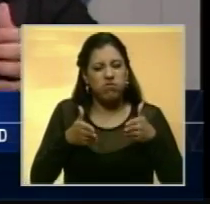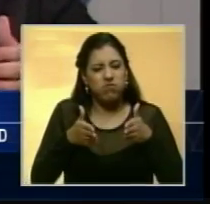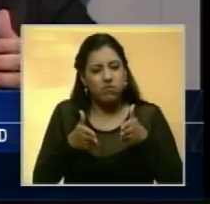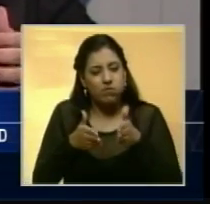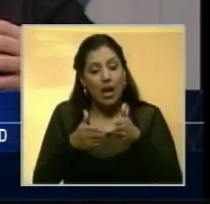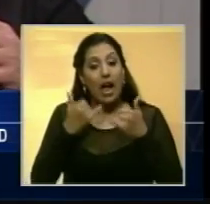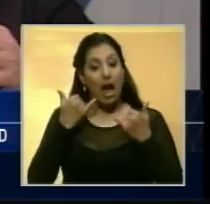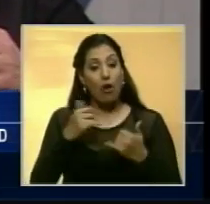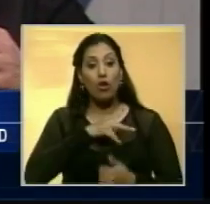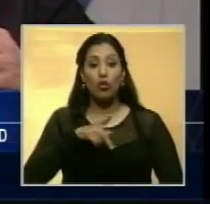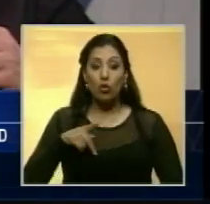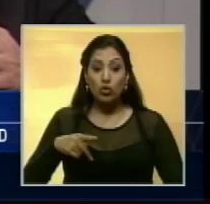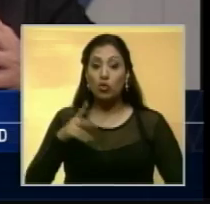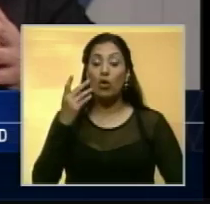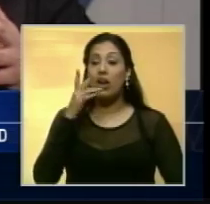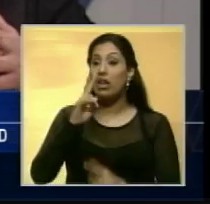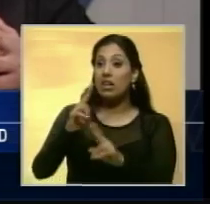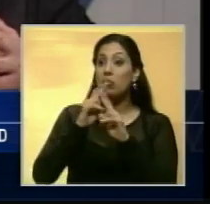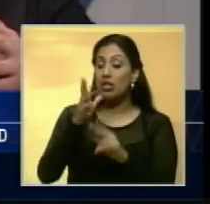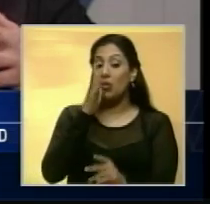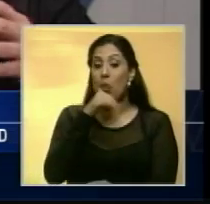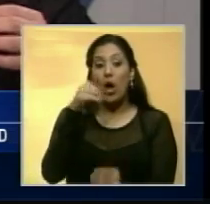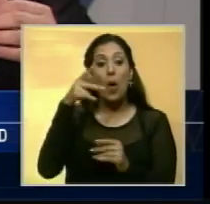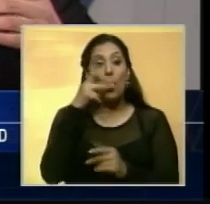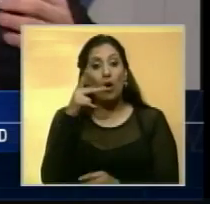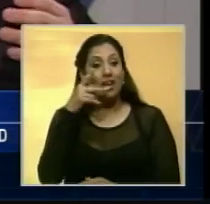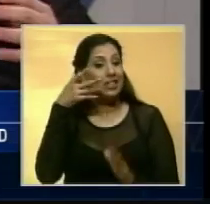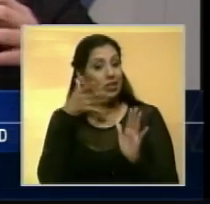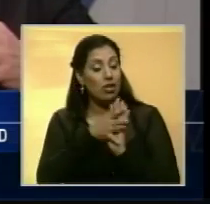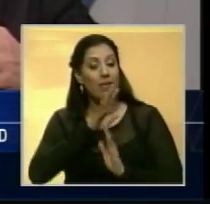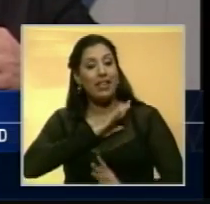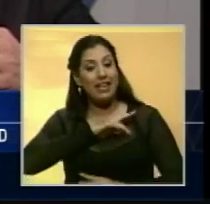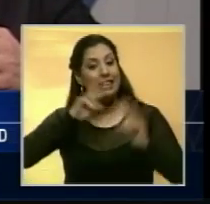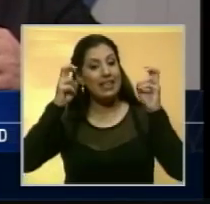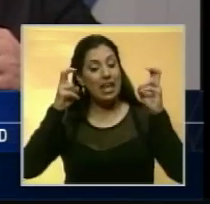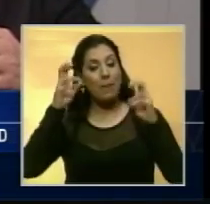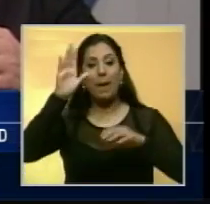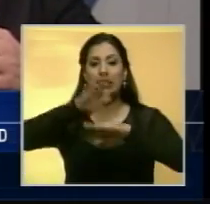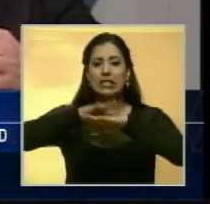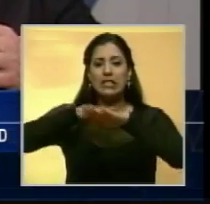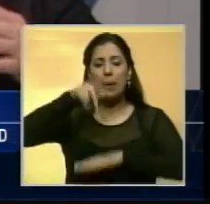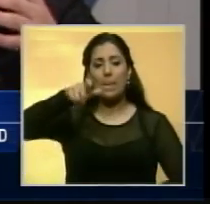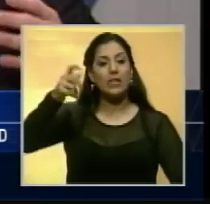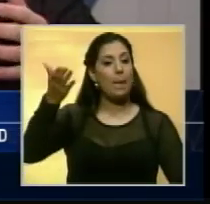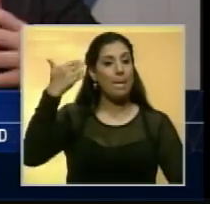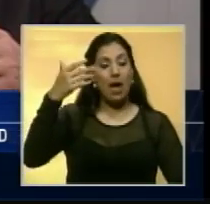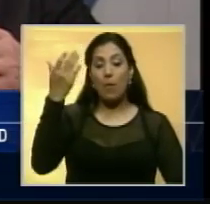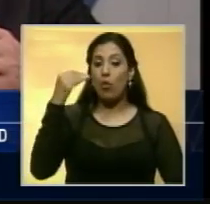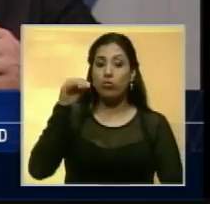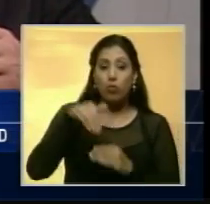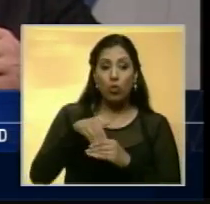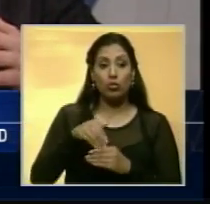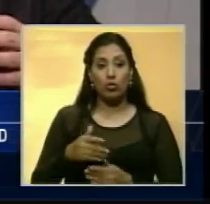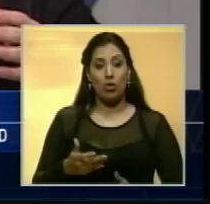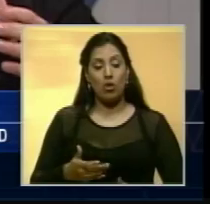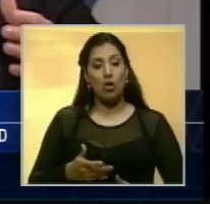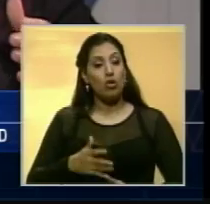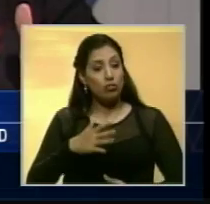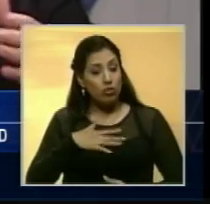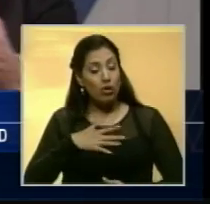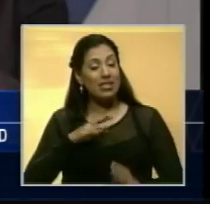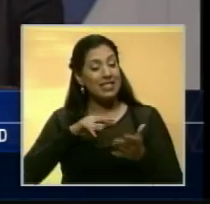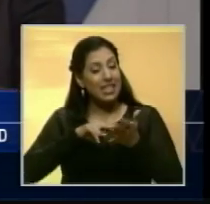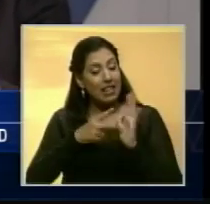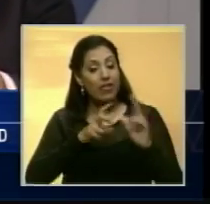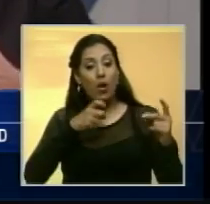Y evidentemente no responde a una política aislada el tema de que estemos convocando a la gente a que se manifieste.